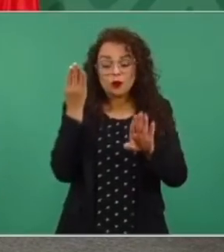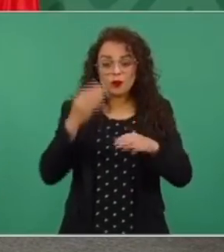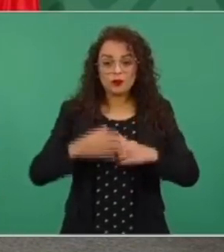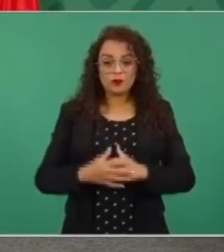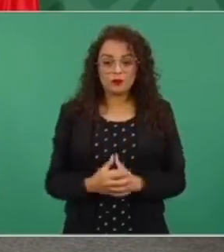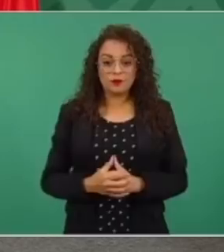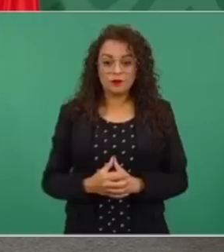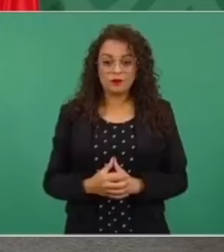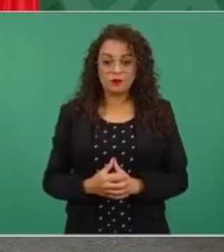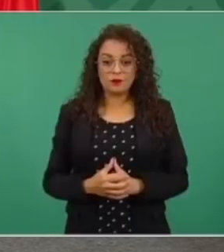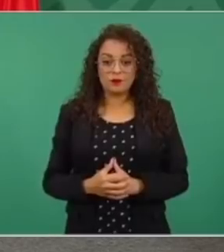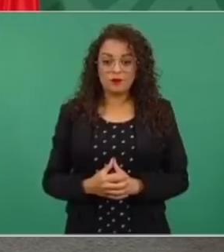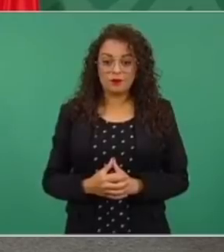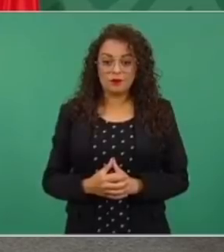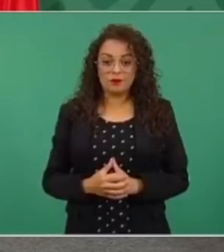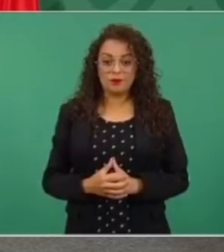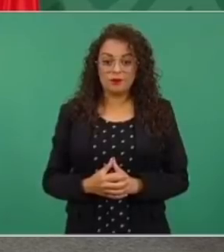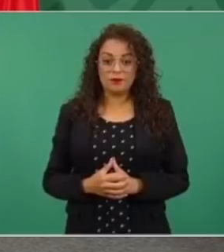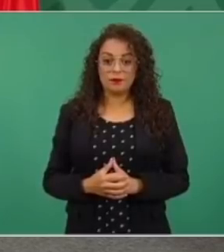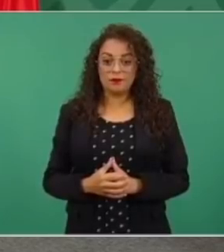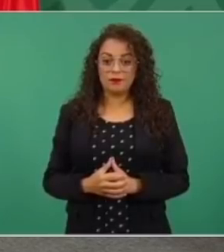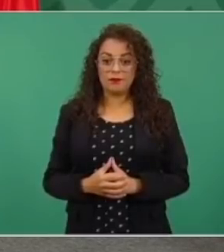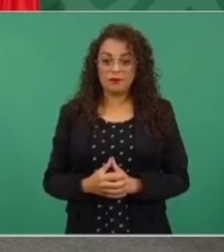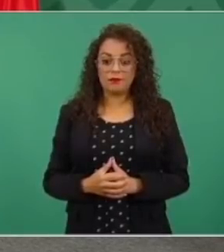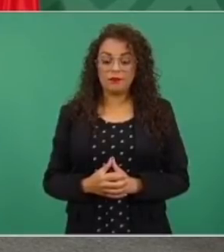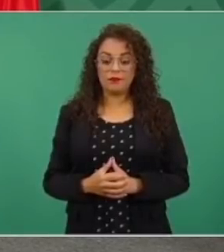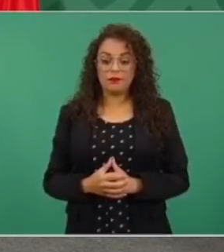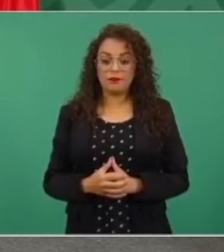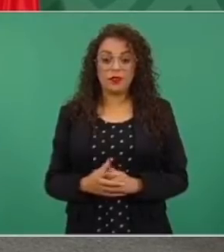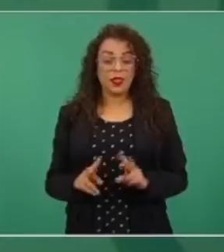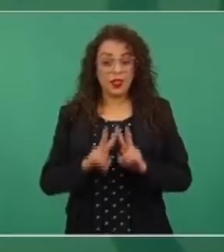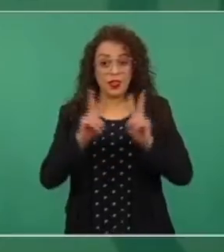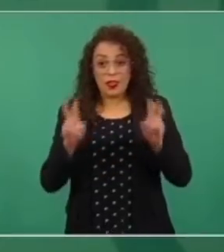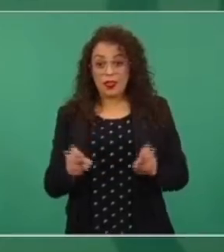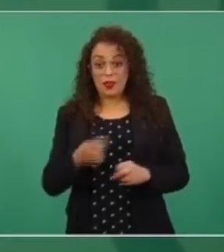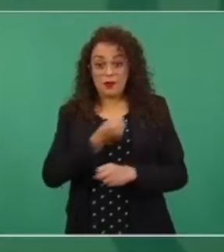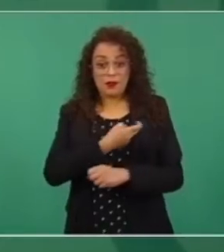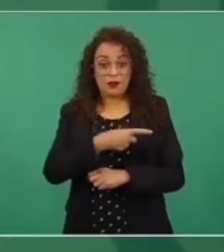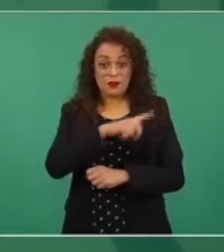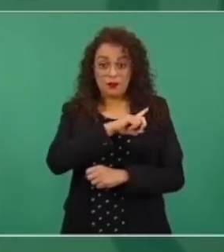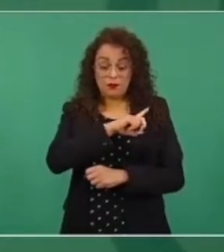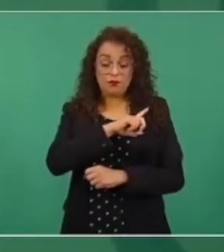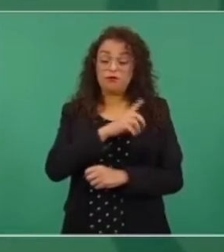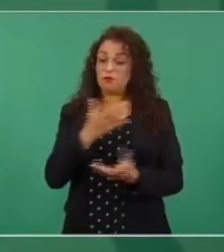La Organización Mundial de la Salud debe de actuar